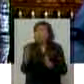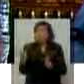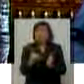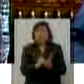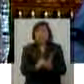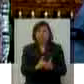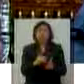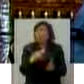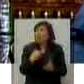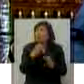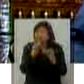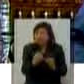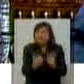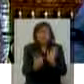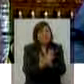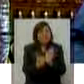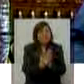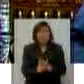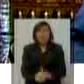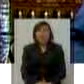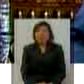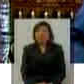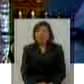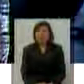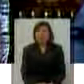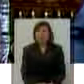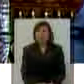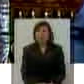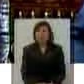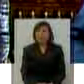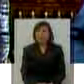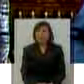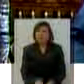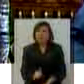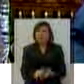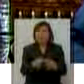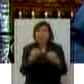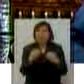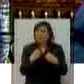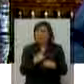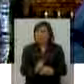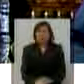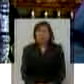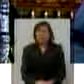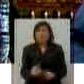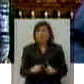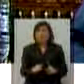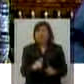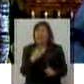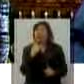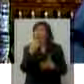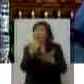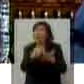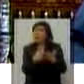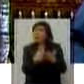que es inconstitucional Permítame señor presidente Disculpe usted que haya tomado estos minutos pero para para el arte